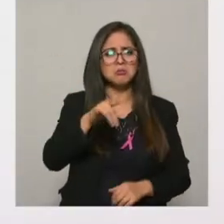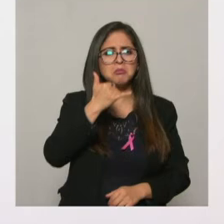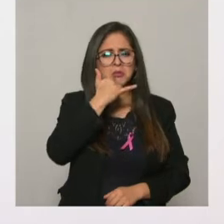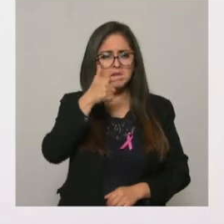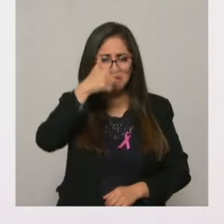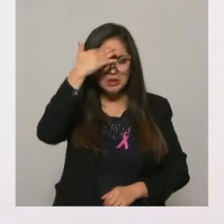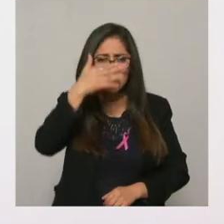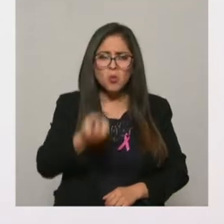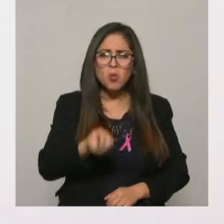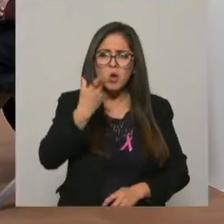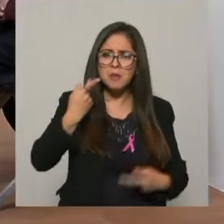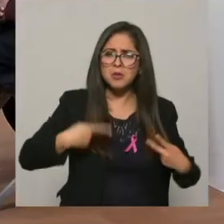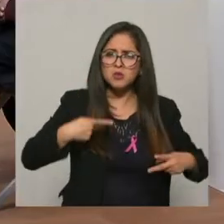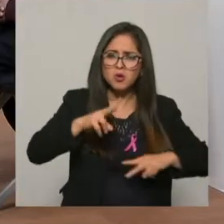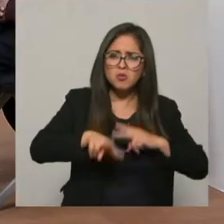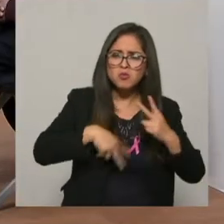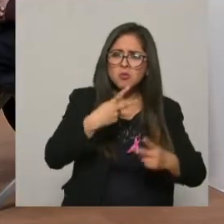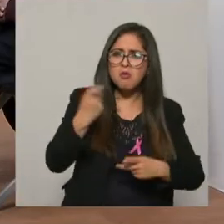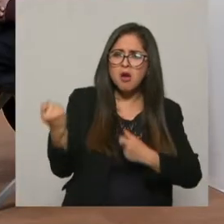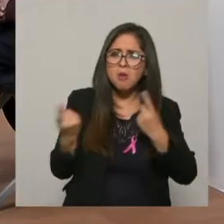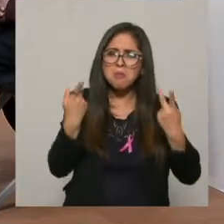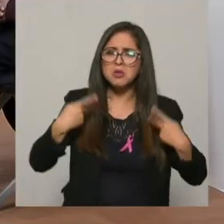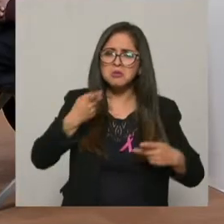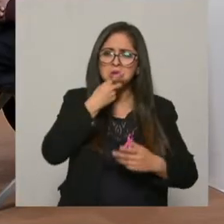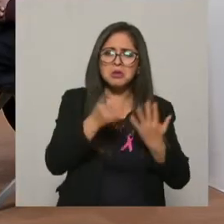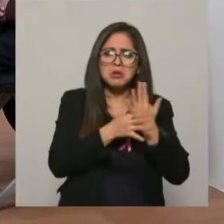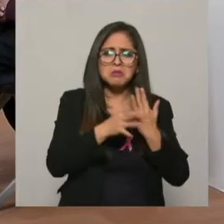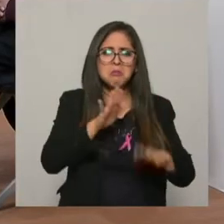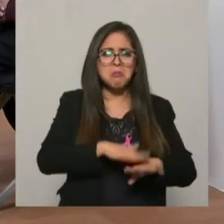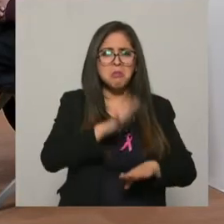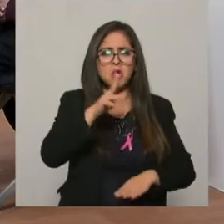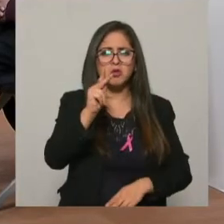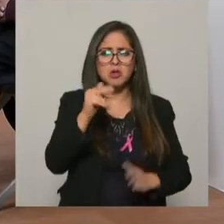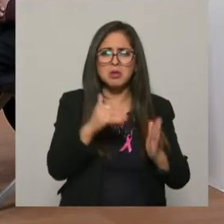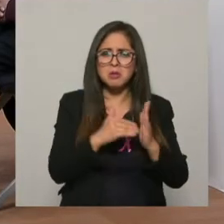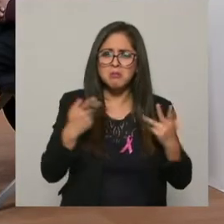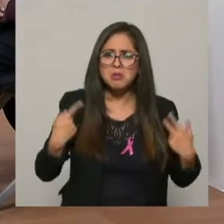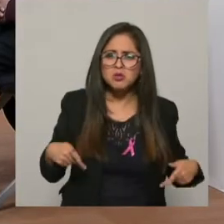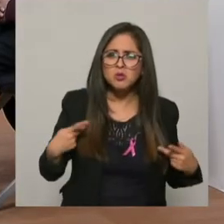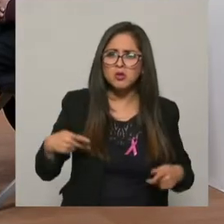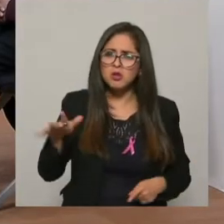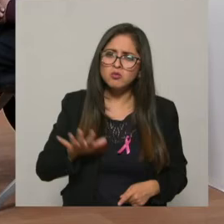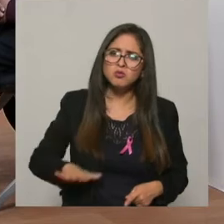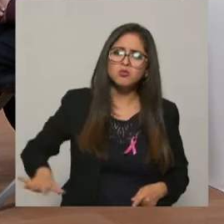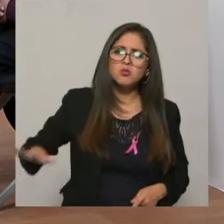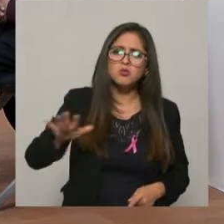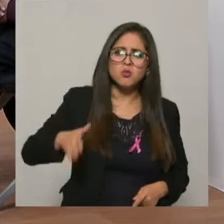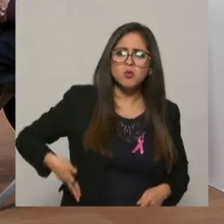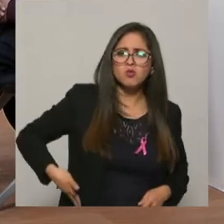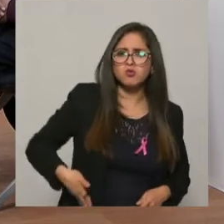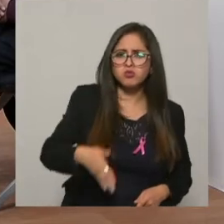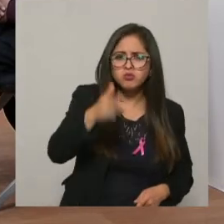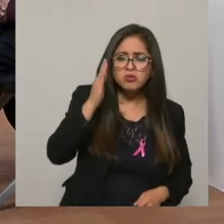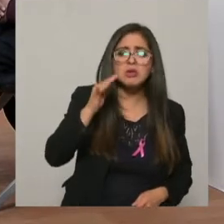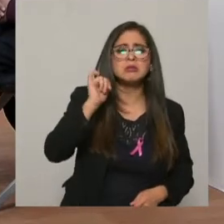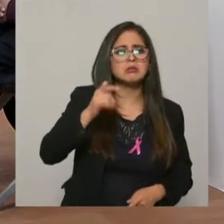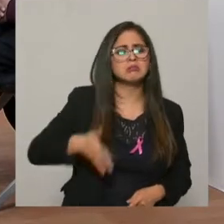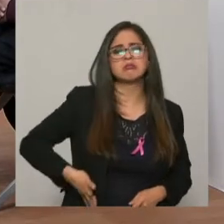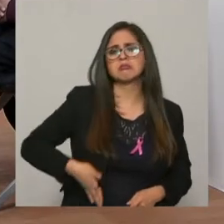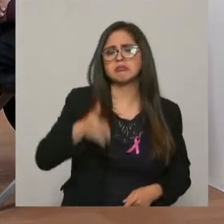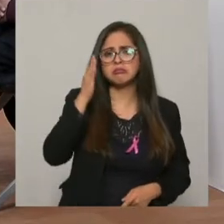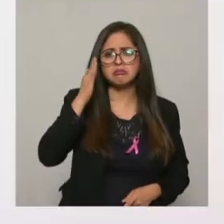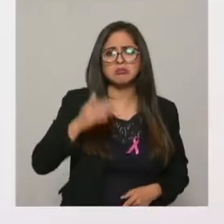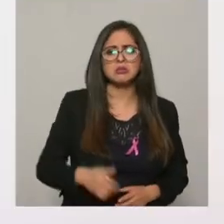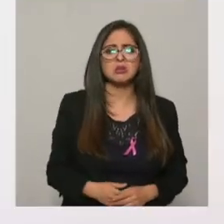personas? Algunos especulaban entre más de 80,000 personas a lo largo de todo el recorrido que tuvo y en todos los escenarios.